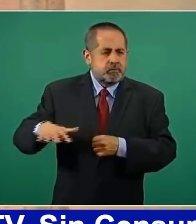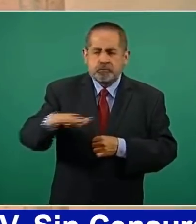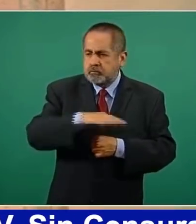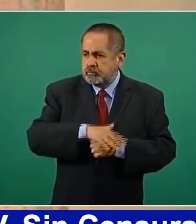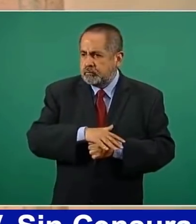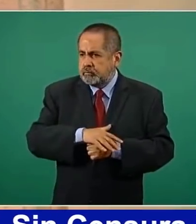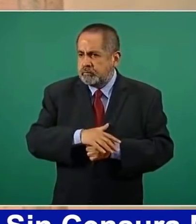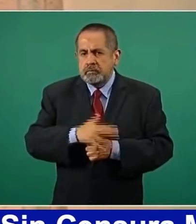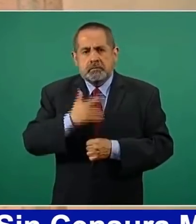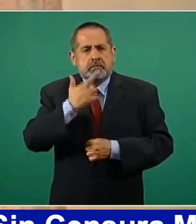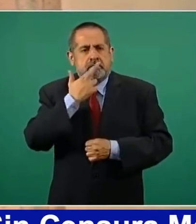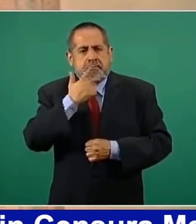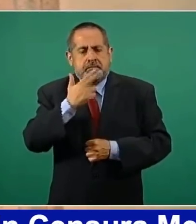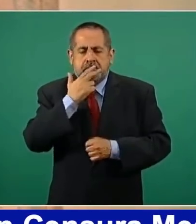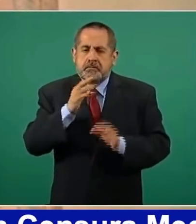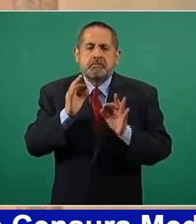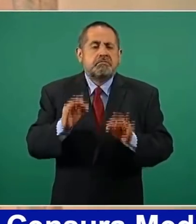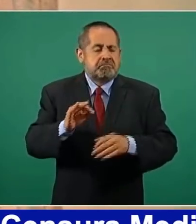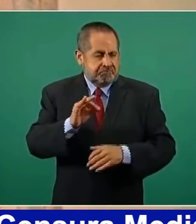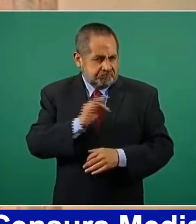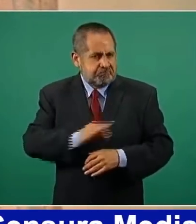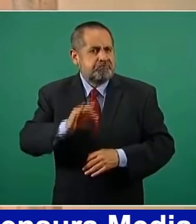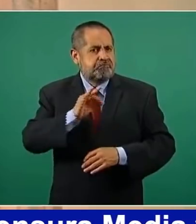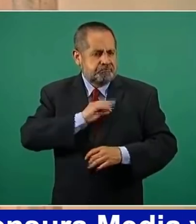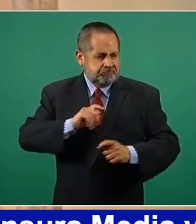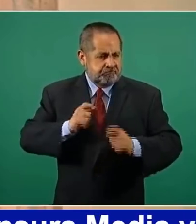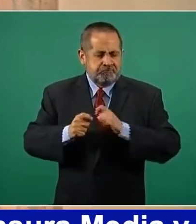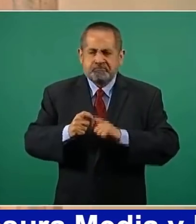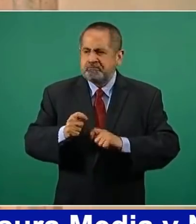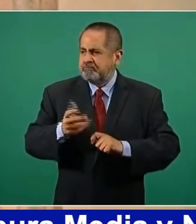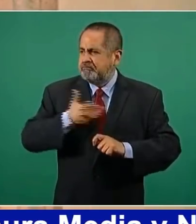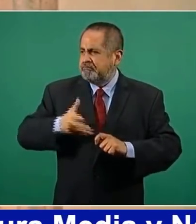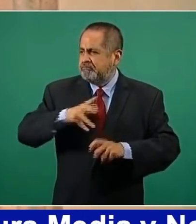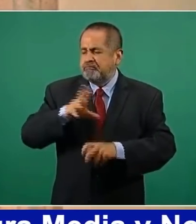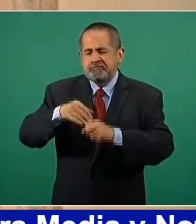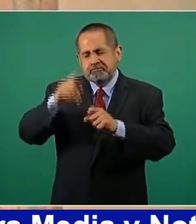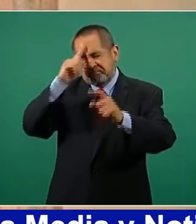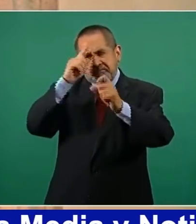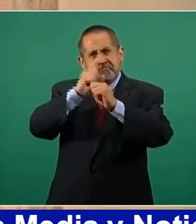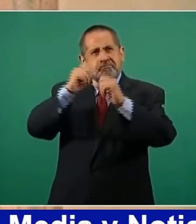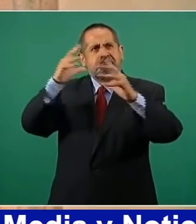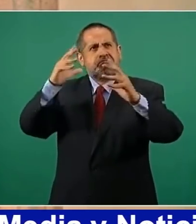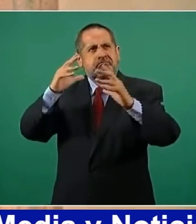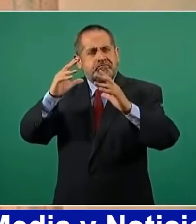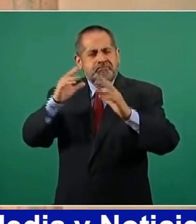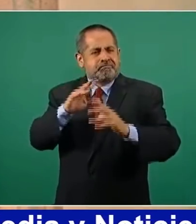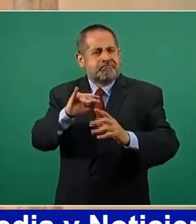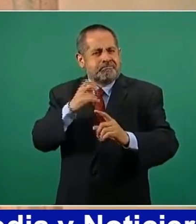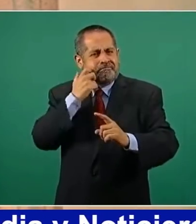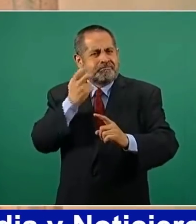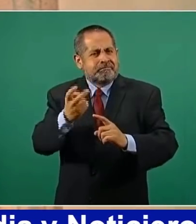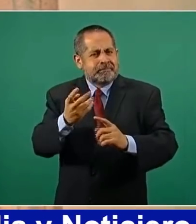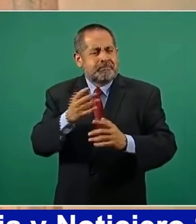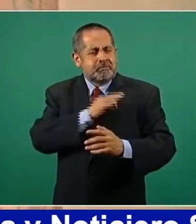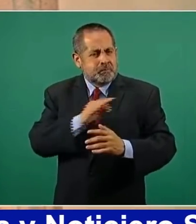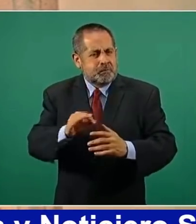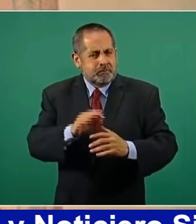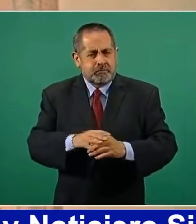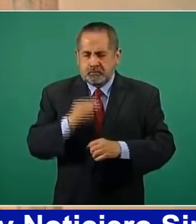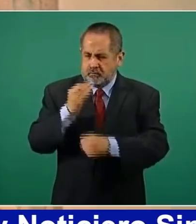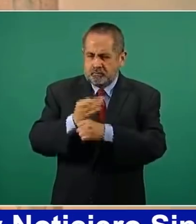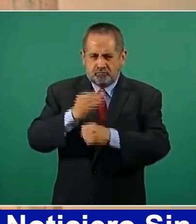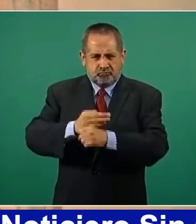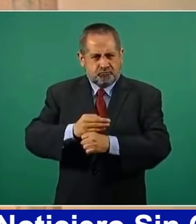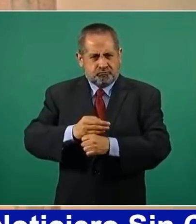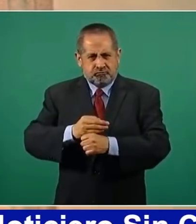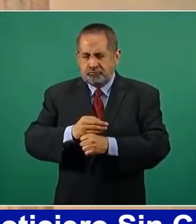inmejorables para convertir en realidad esa aspiración histórica de México y establecer una